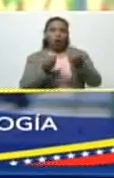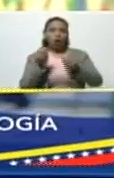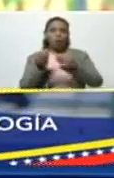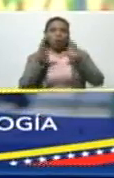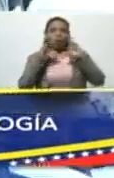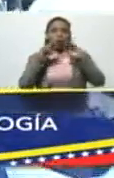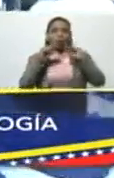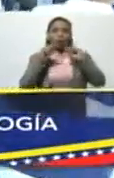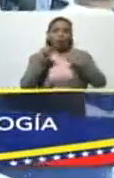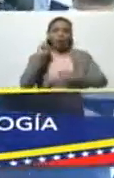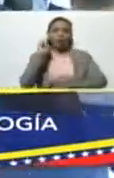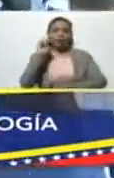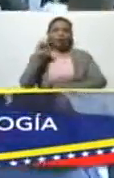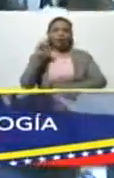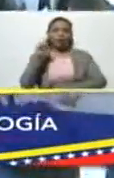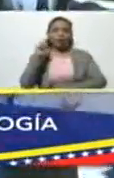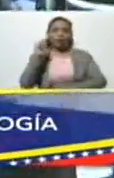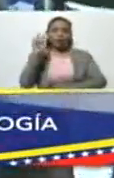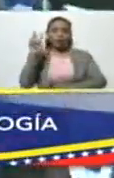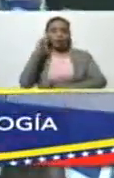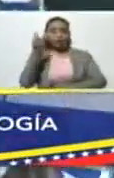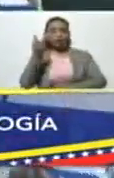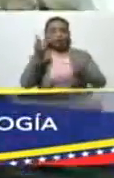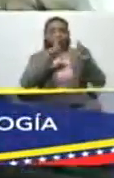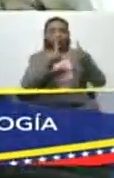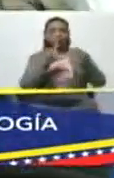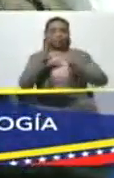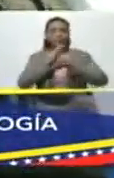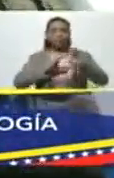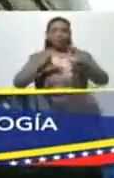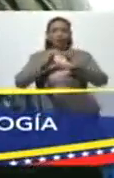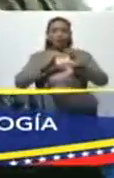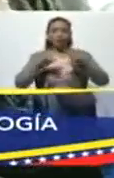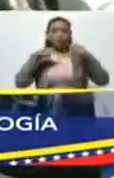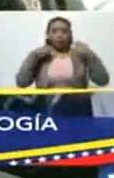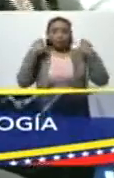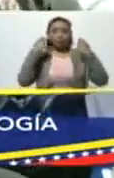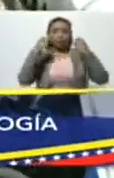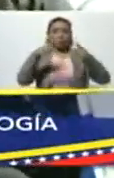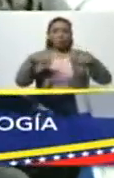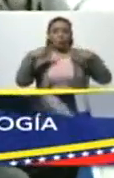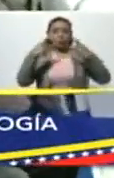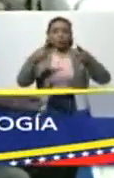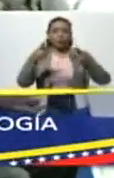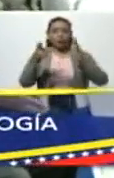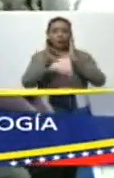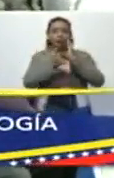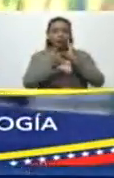Intevet recientemente. La ciencia, la innovación y la tecnología